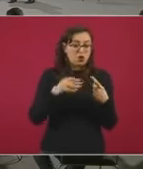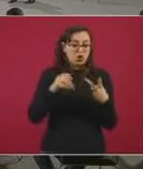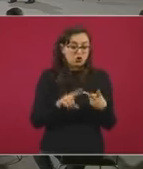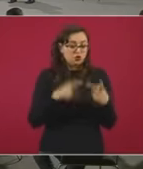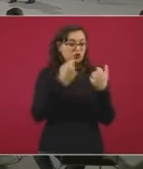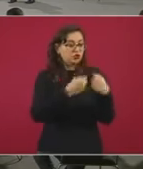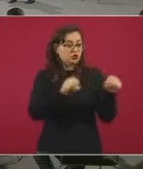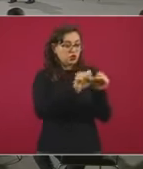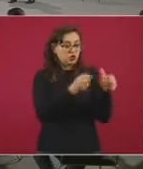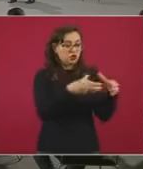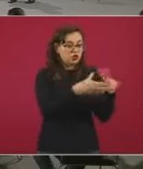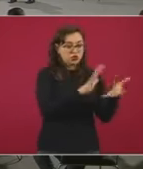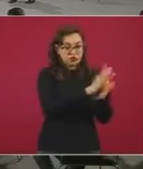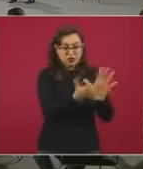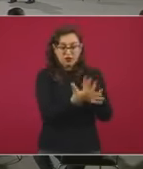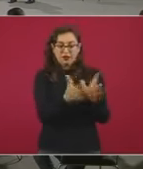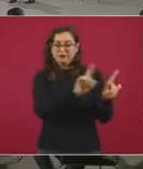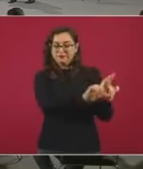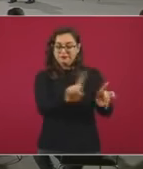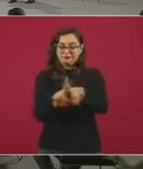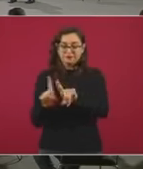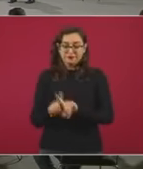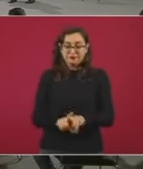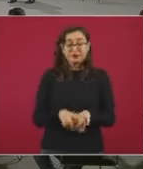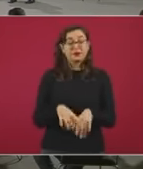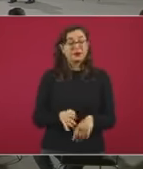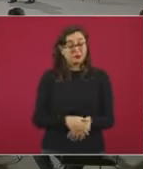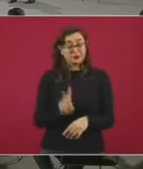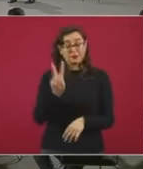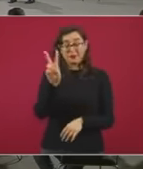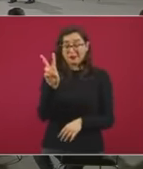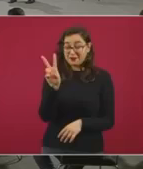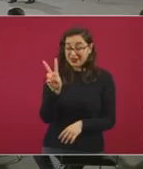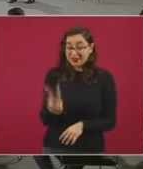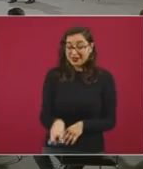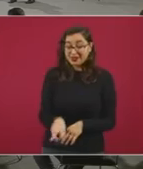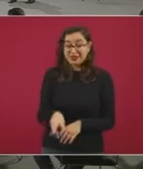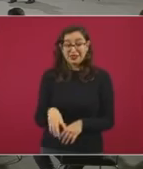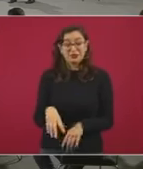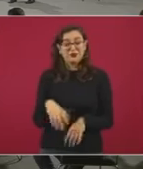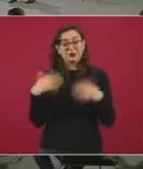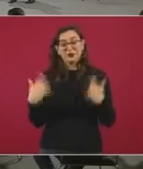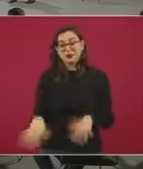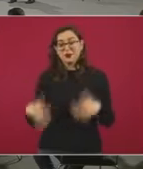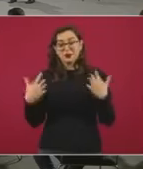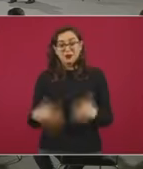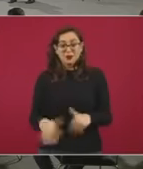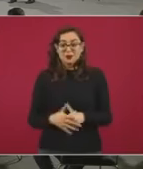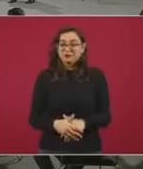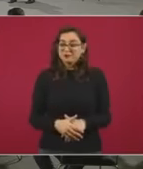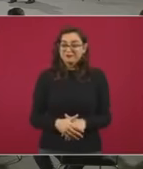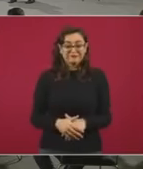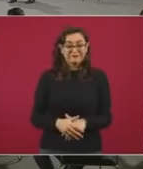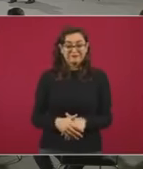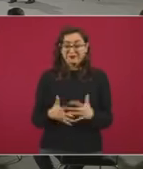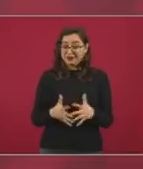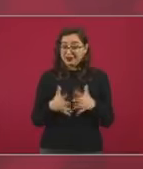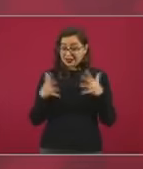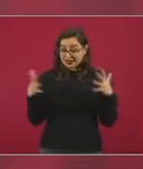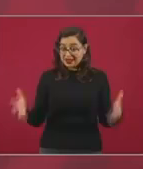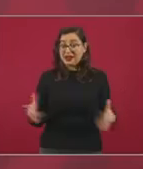a ver. Solamente para darnos una idea del tamaño de y las dimensiones de estos servicios.